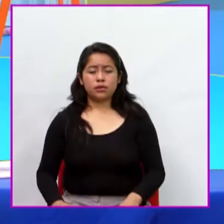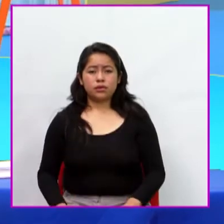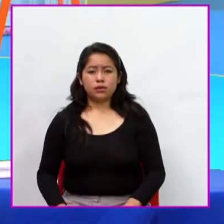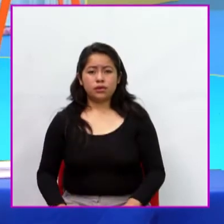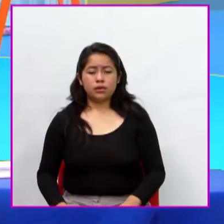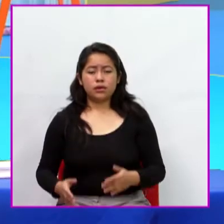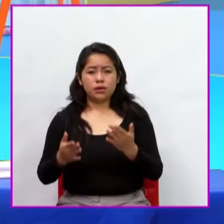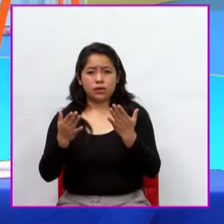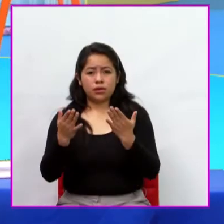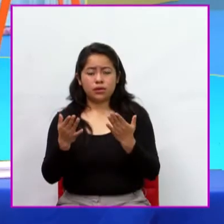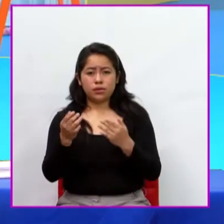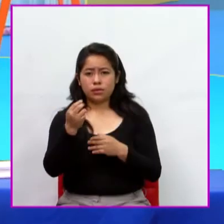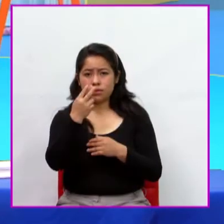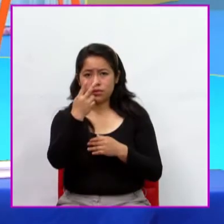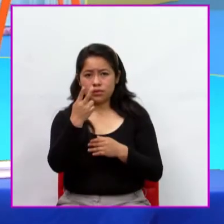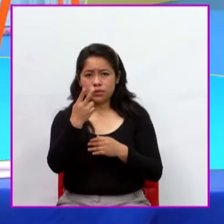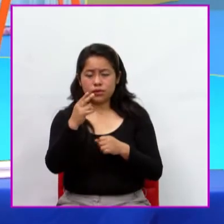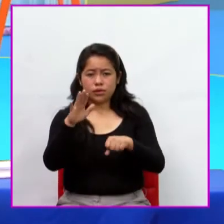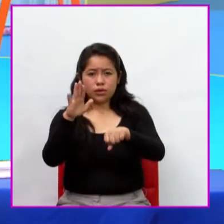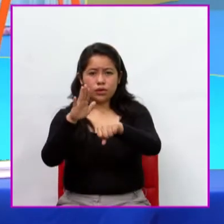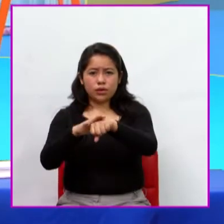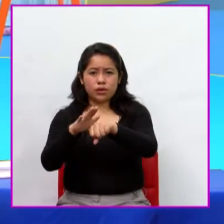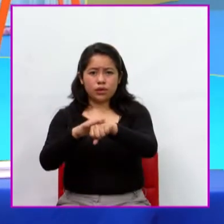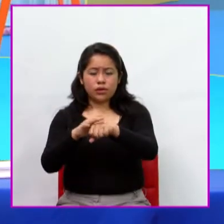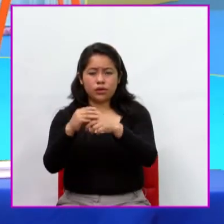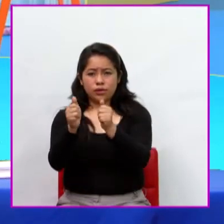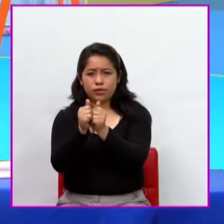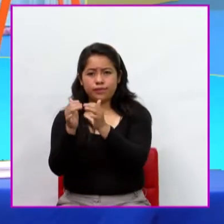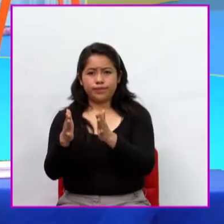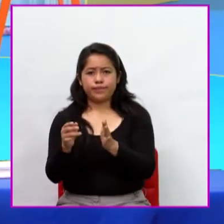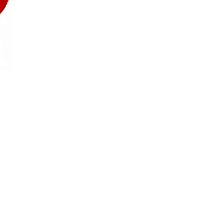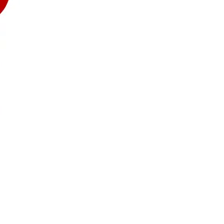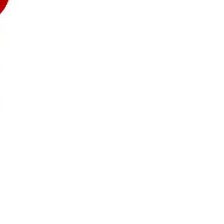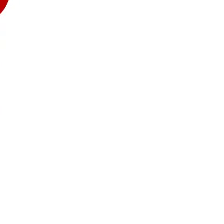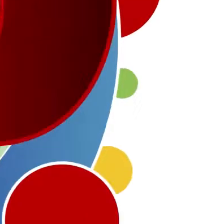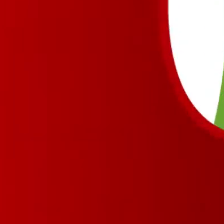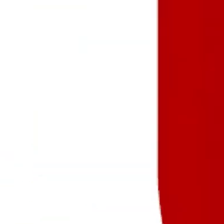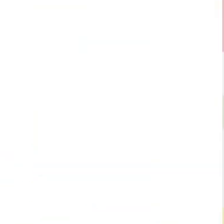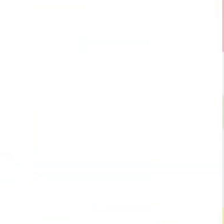escucharemos la sugerencia de sus compañeros en el siguiente video.